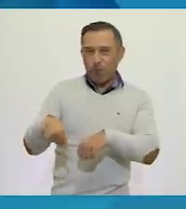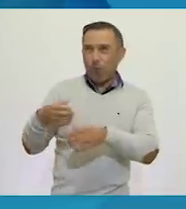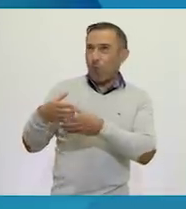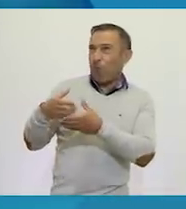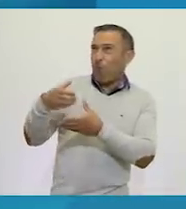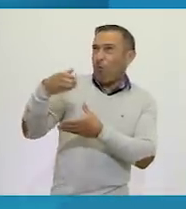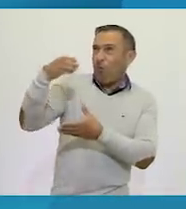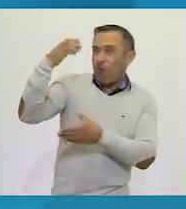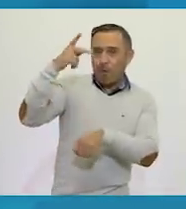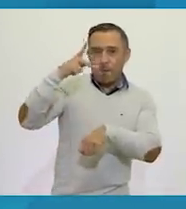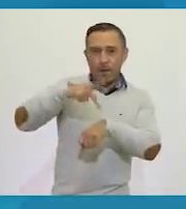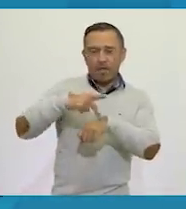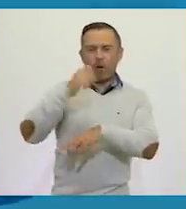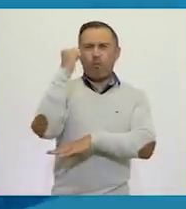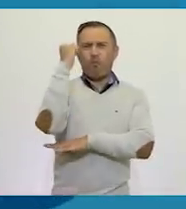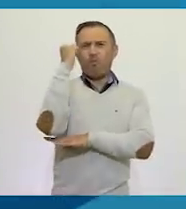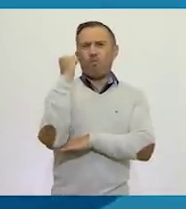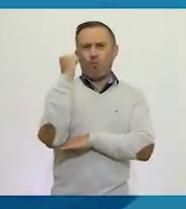cuates de piedra, pero